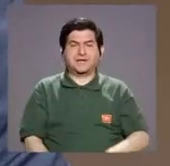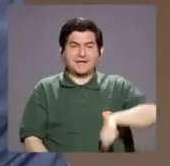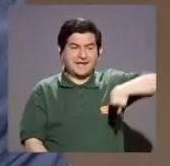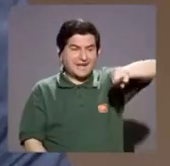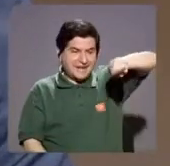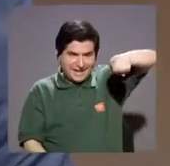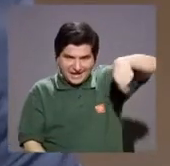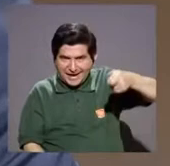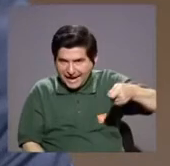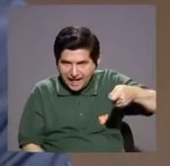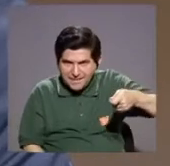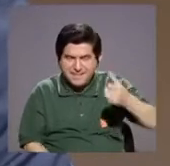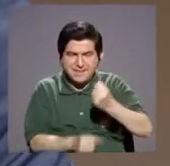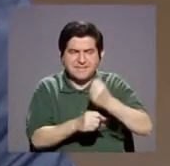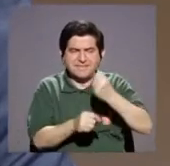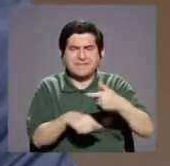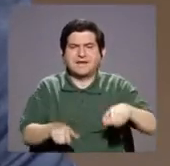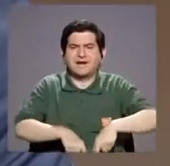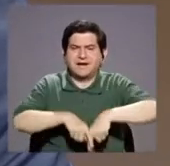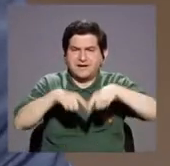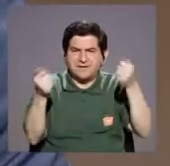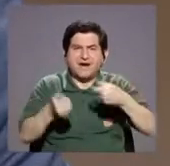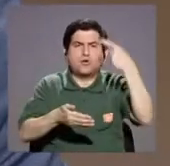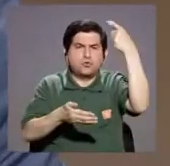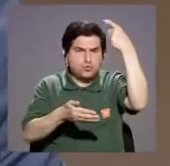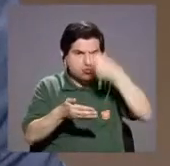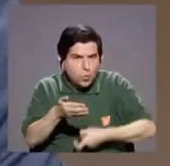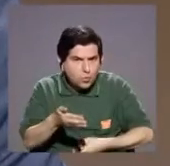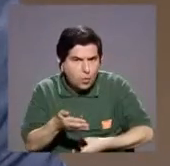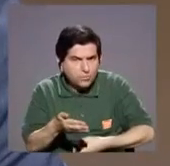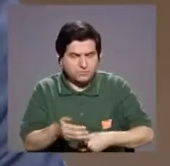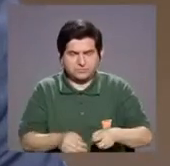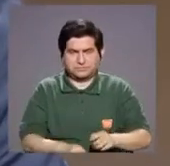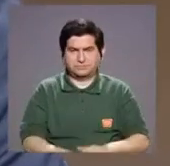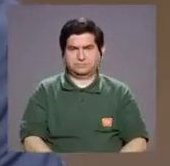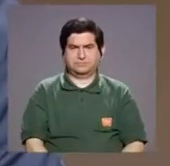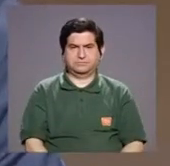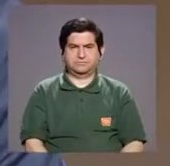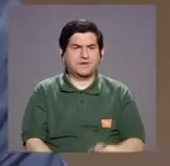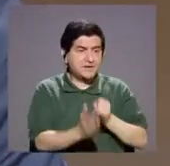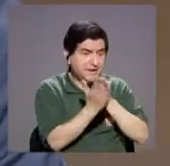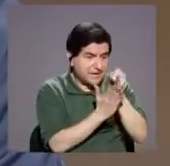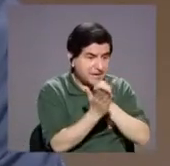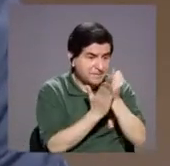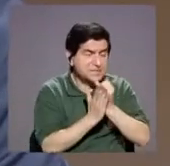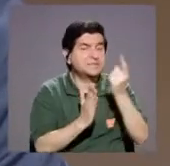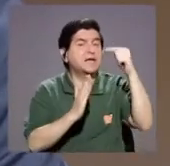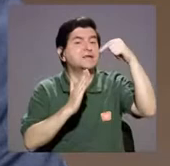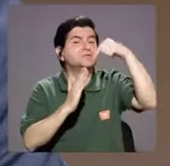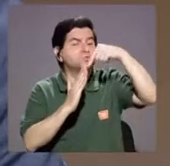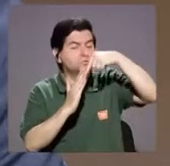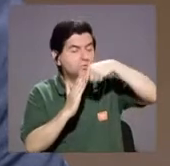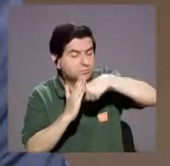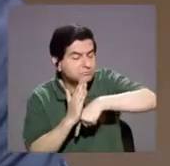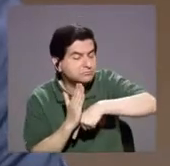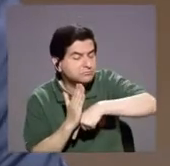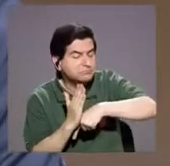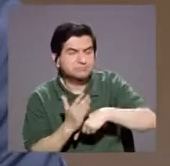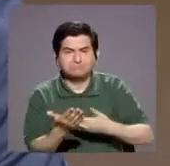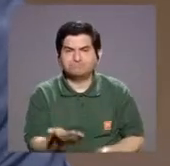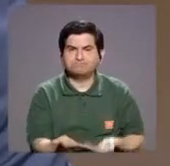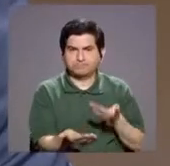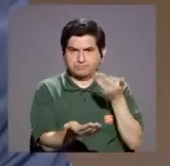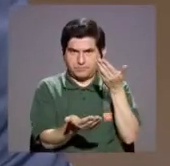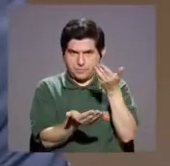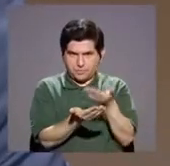el trabajo periodístico duro y en ese sentido investigación profunda y entonces le propusimos a